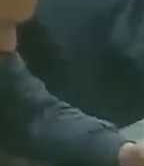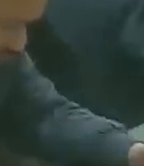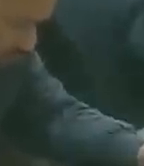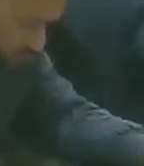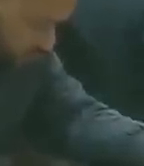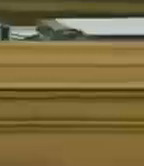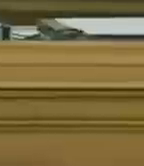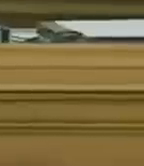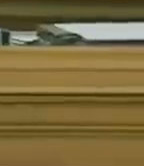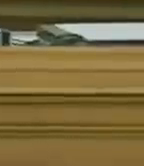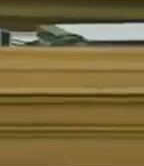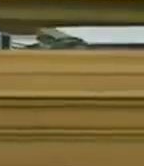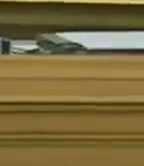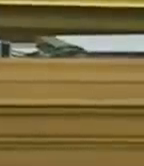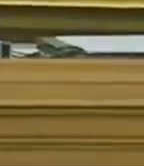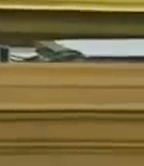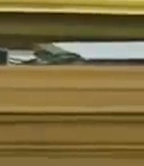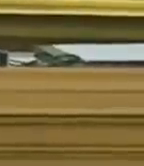en consideración.